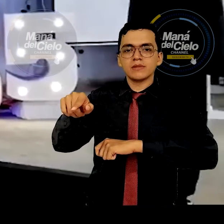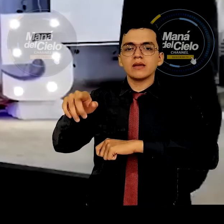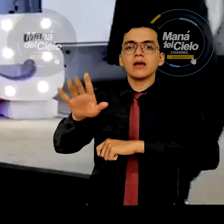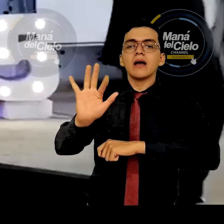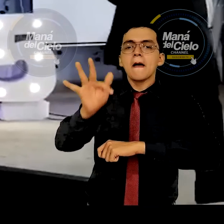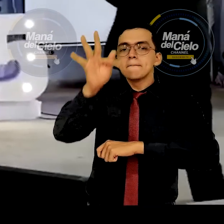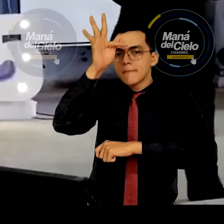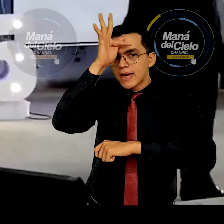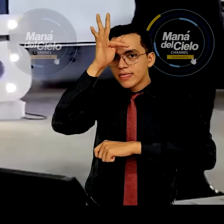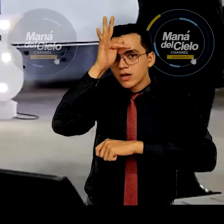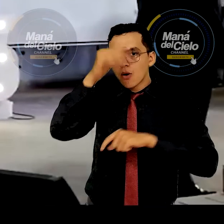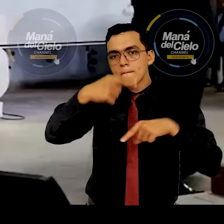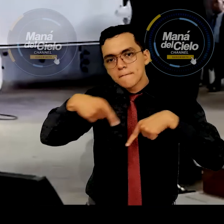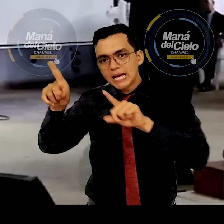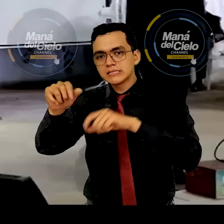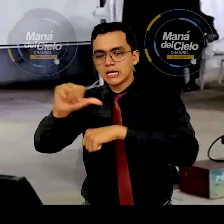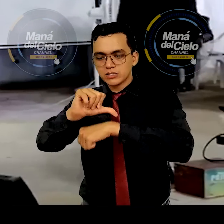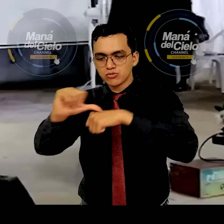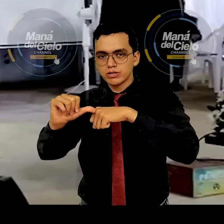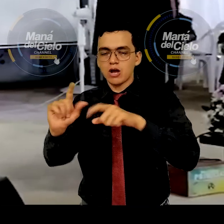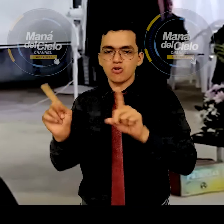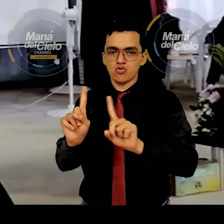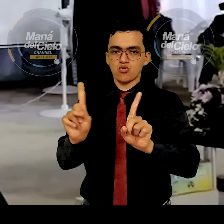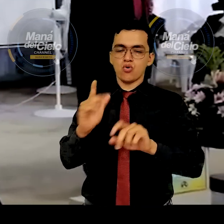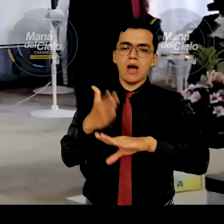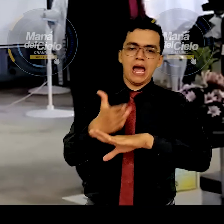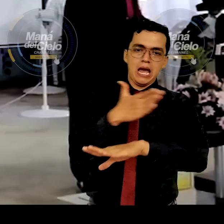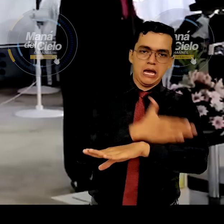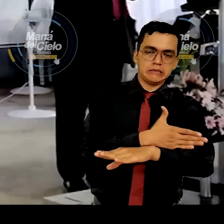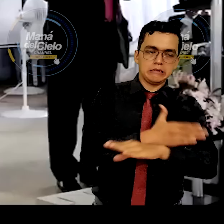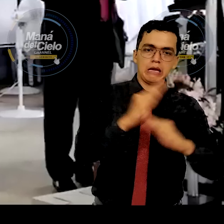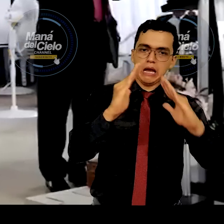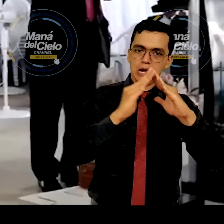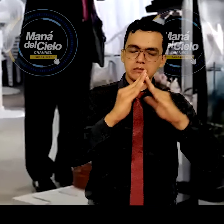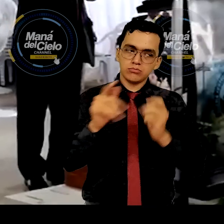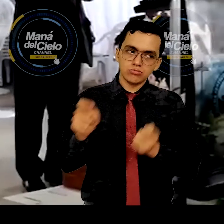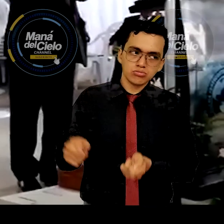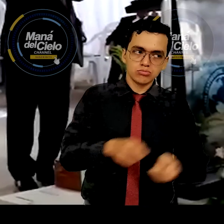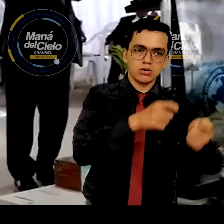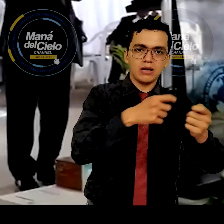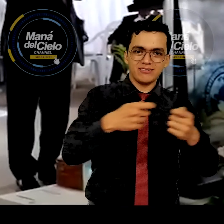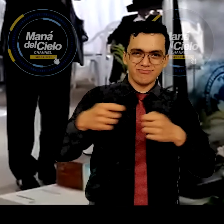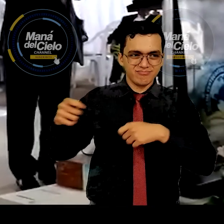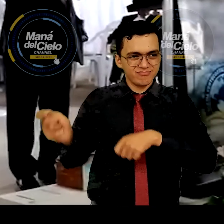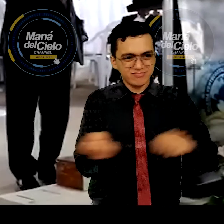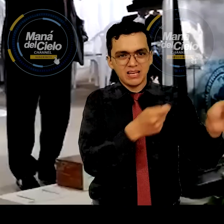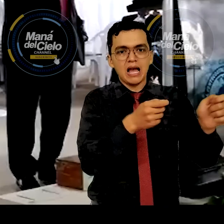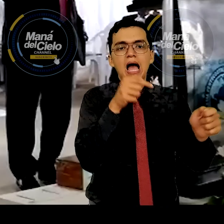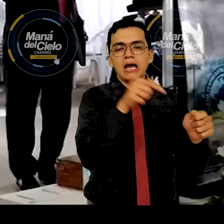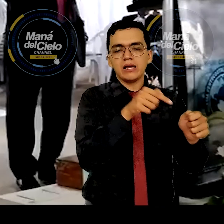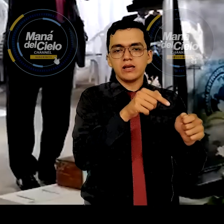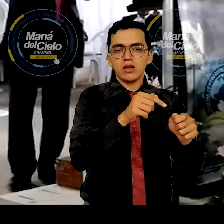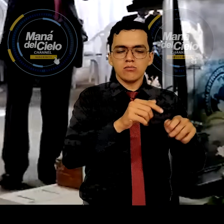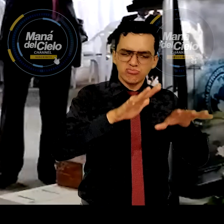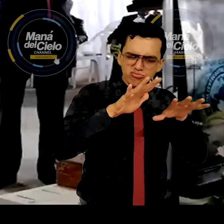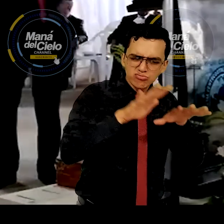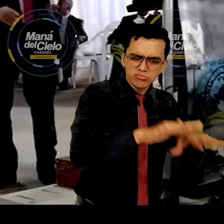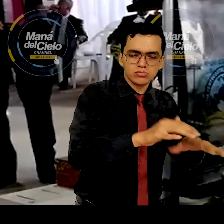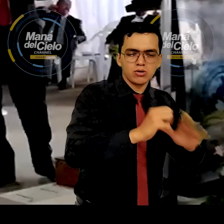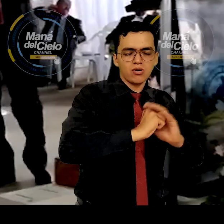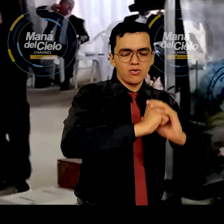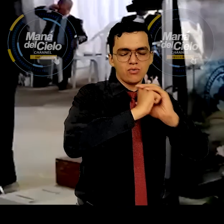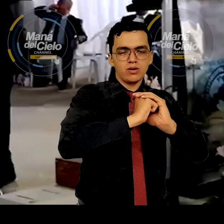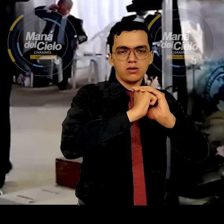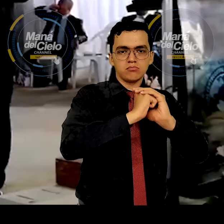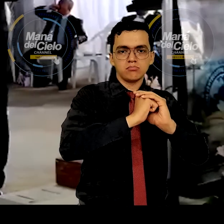¿verdad? Y se sanó. Todavía está viva. Esa es la que está ahí. Ah, es que no veo yo muy bien ya aquí,